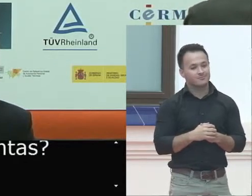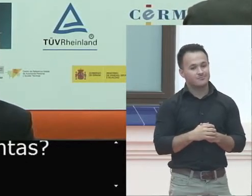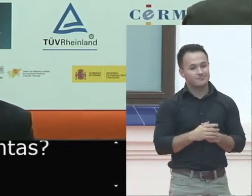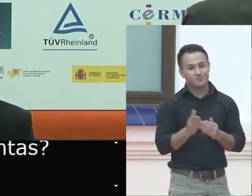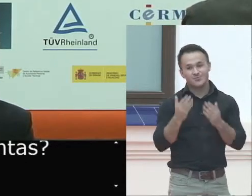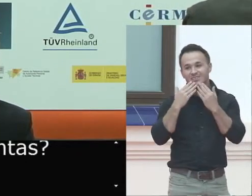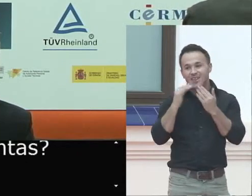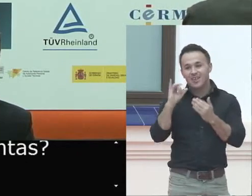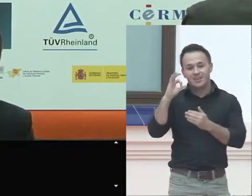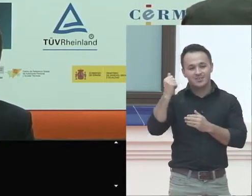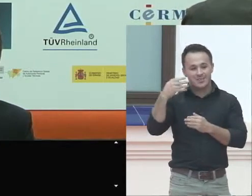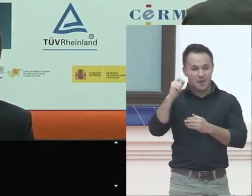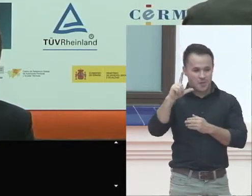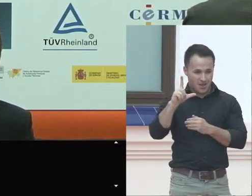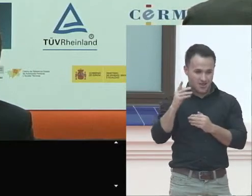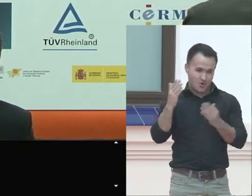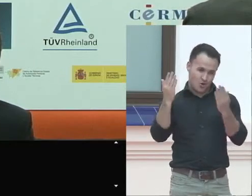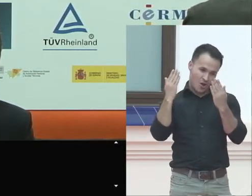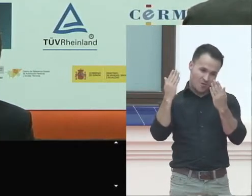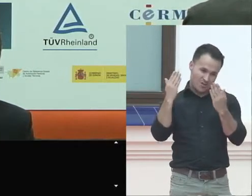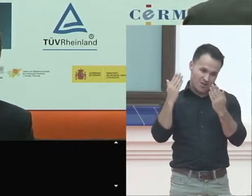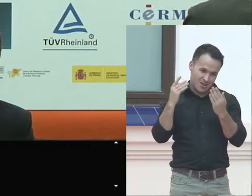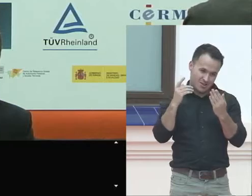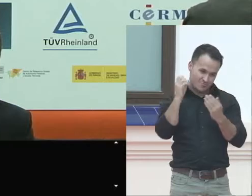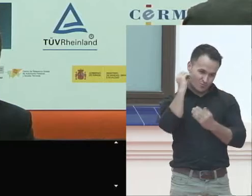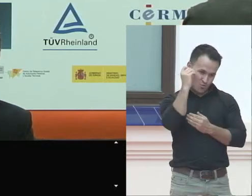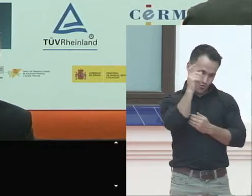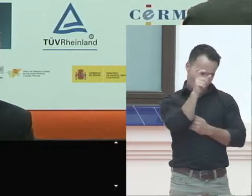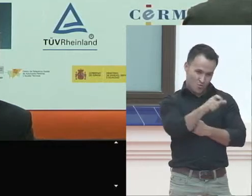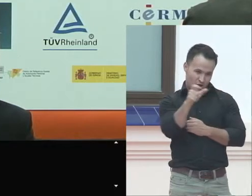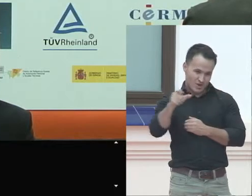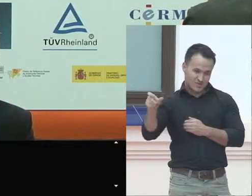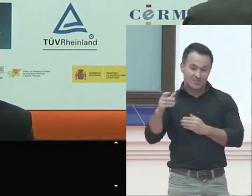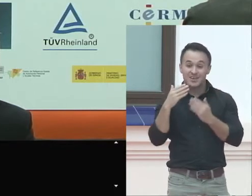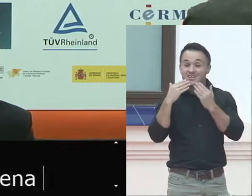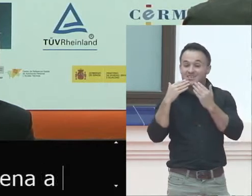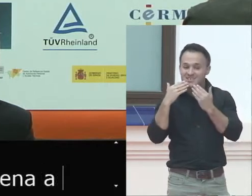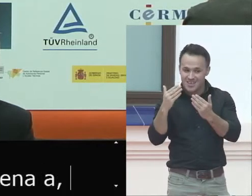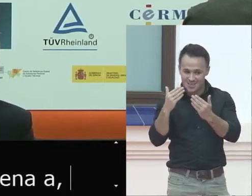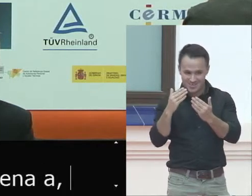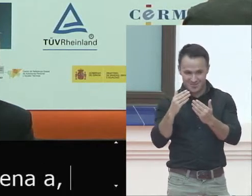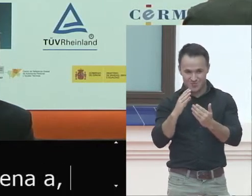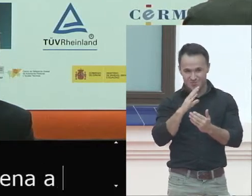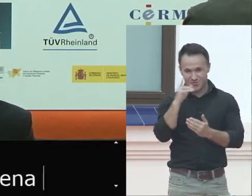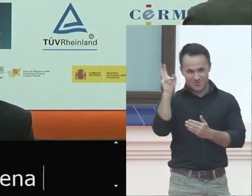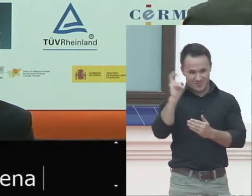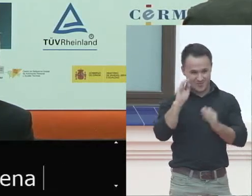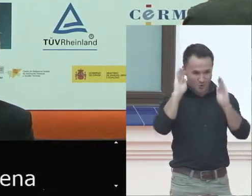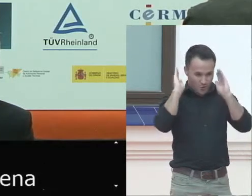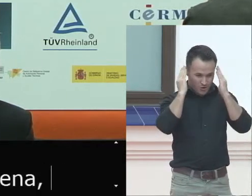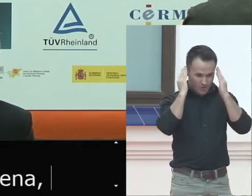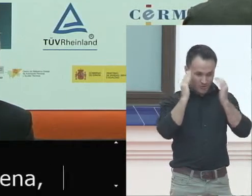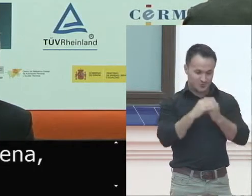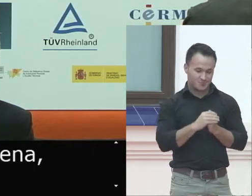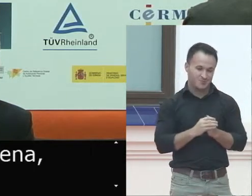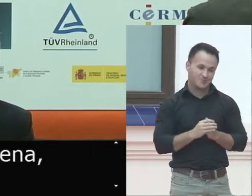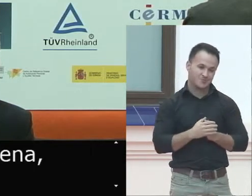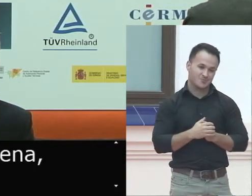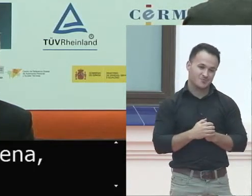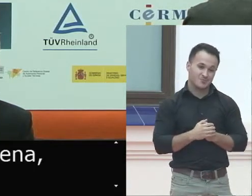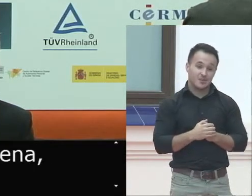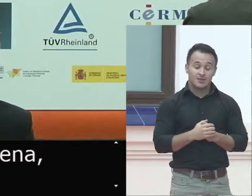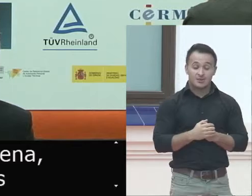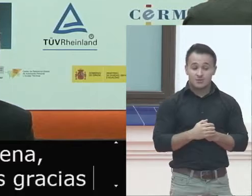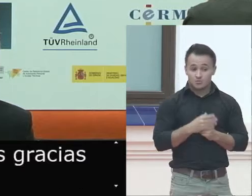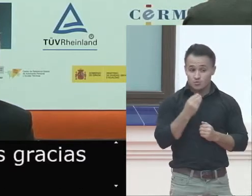Muchas gracias, Isabel. Enhorabuena a los ponentes y muchísimas gracias por acercarse al Congreso del CENTA aquí.